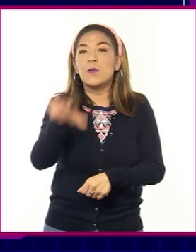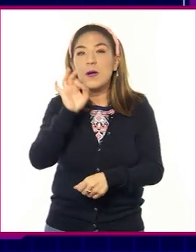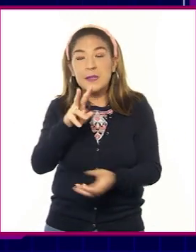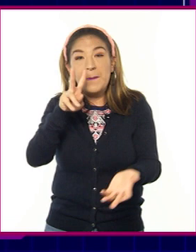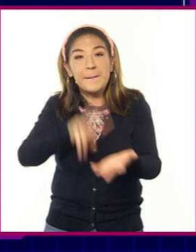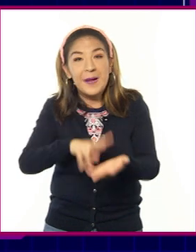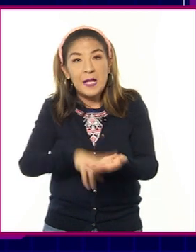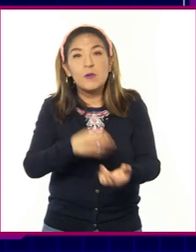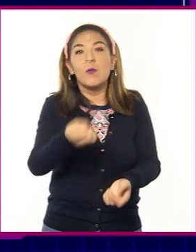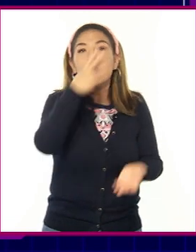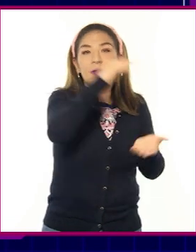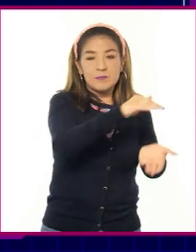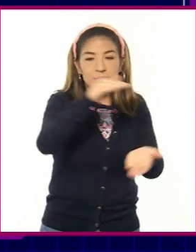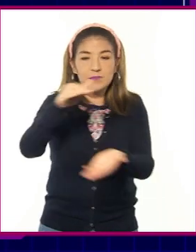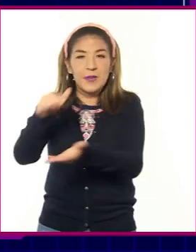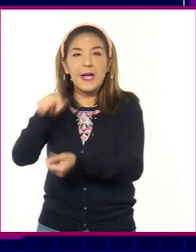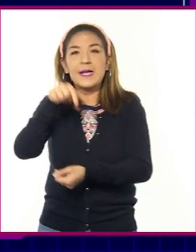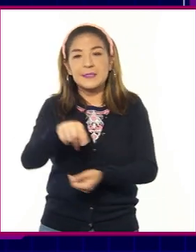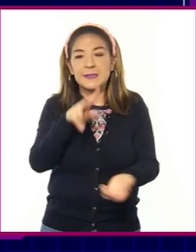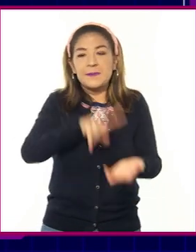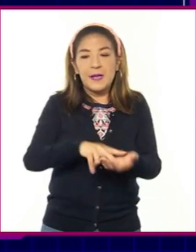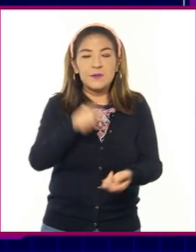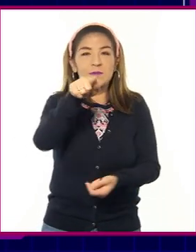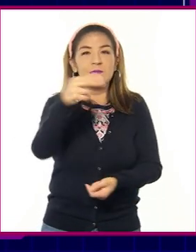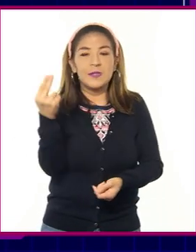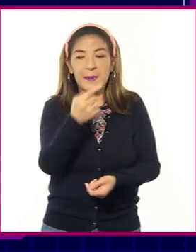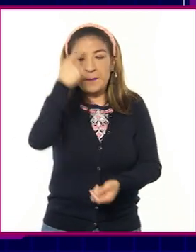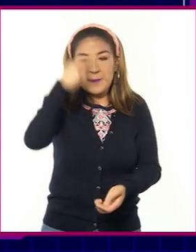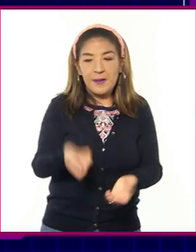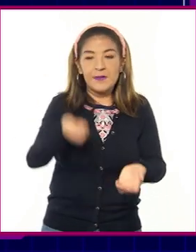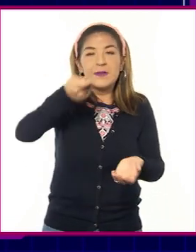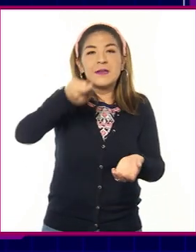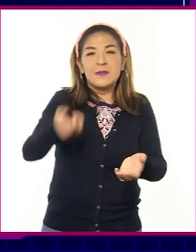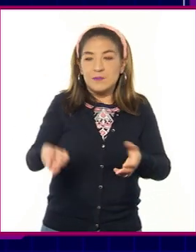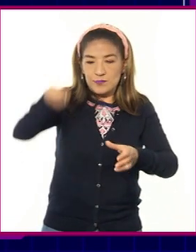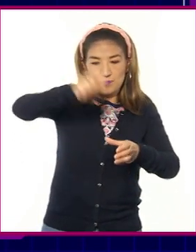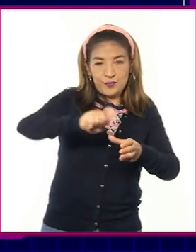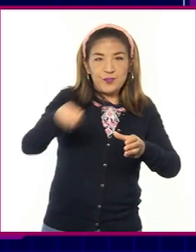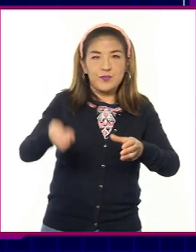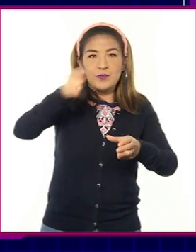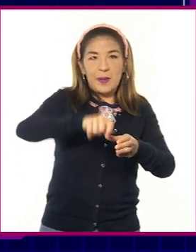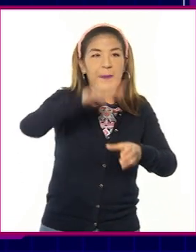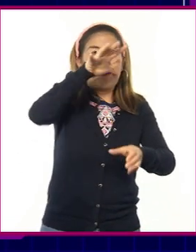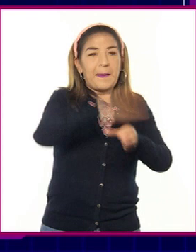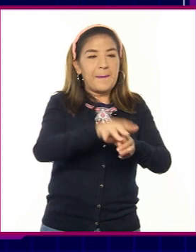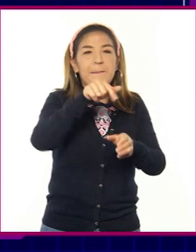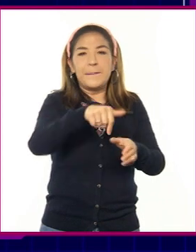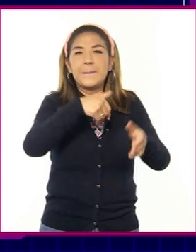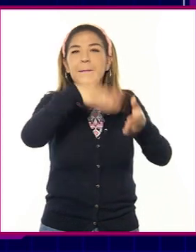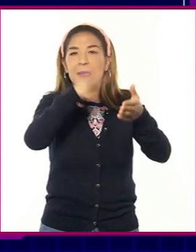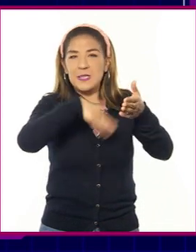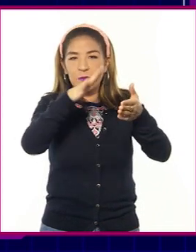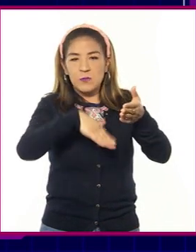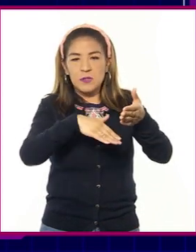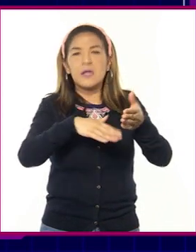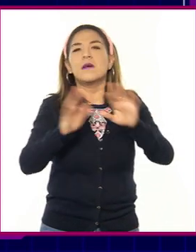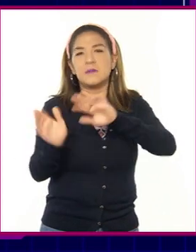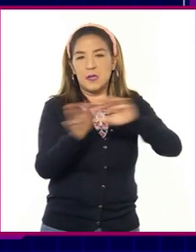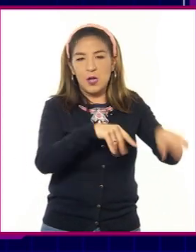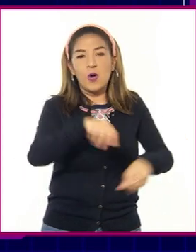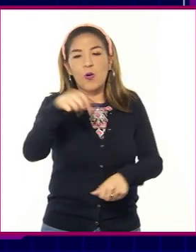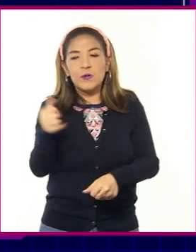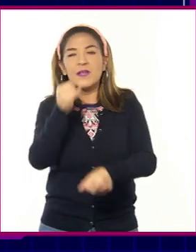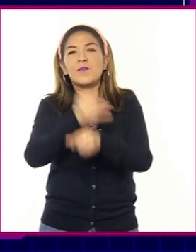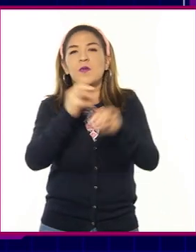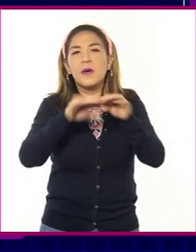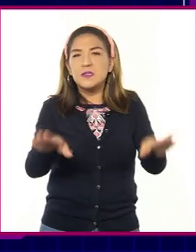de recipientes de varias capacidades que se necesitan para envasar toda la pintura. Por otro lado, ¿qué datos o condiciones